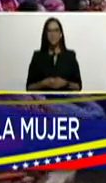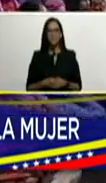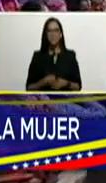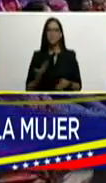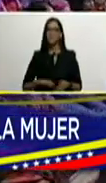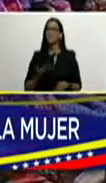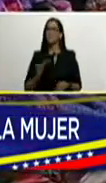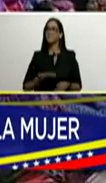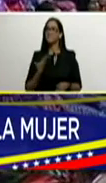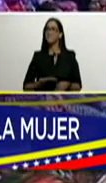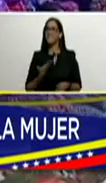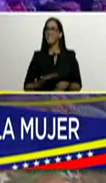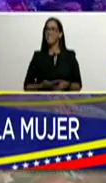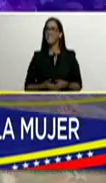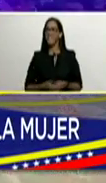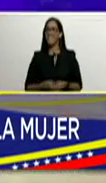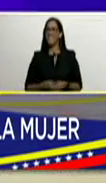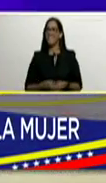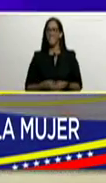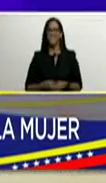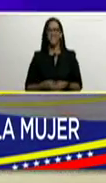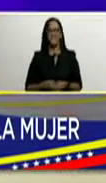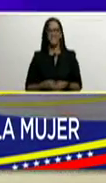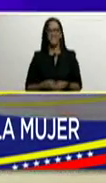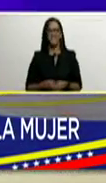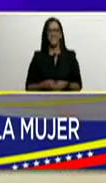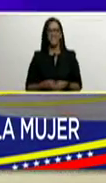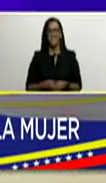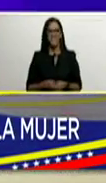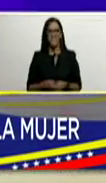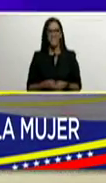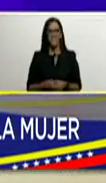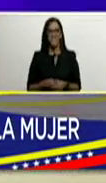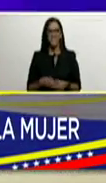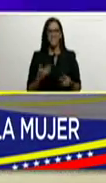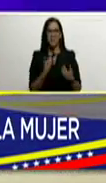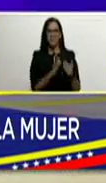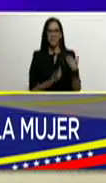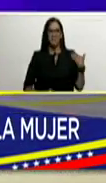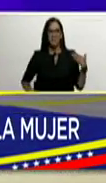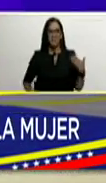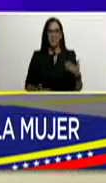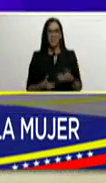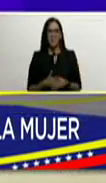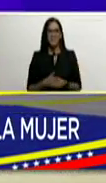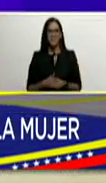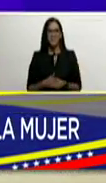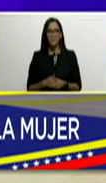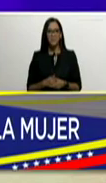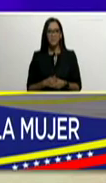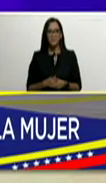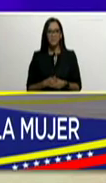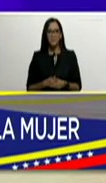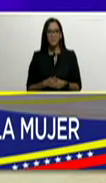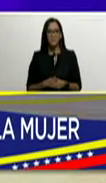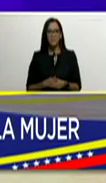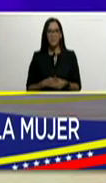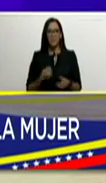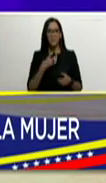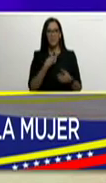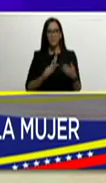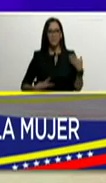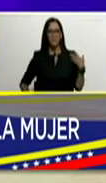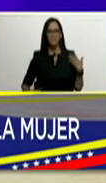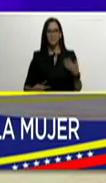muy importante, compañera vicepresidenta Gabriela, que Gabriela es vicepresidenta